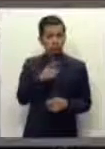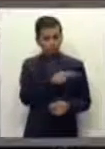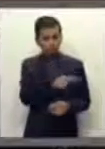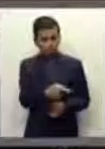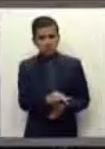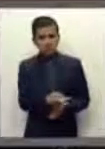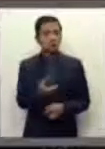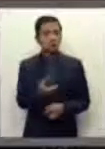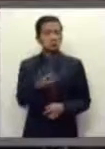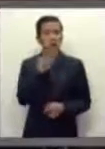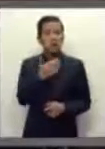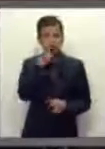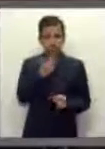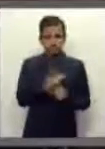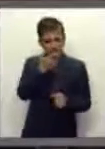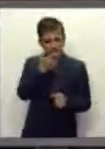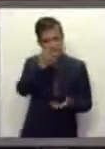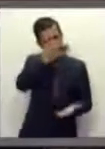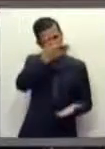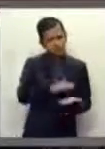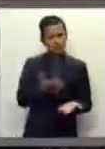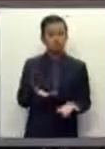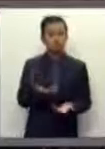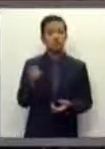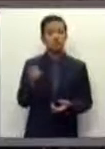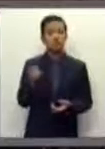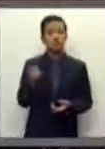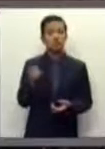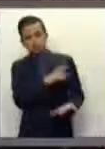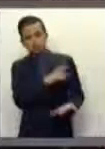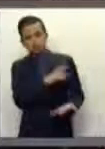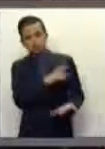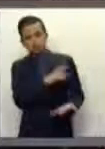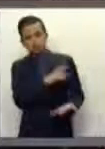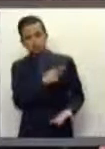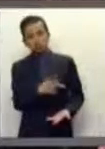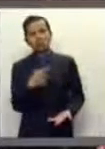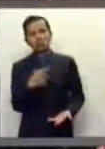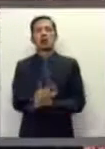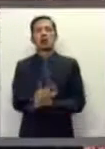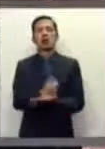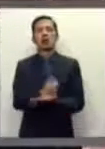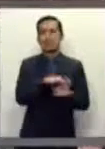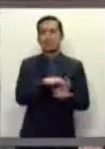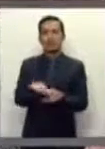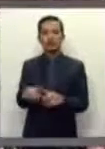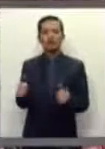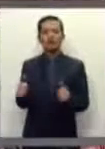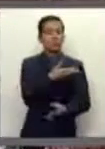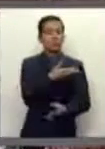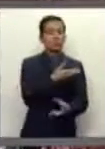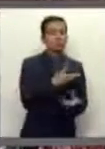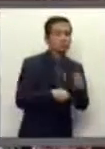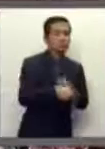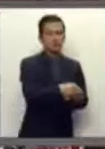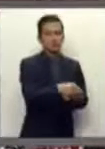la responsabilidad de reducirla. La requiere como aliada para conseguir votos a cambio de despensas o de incorporarse a